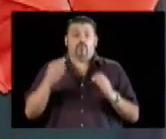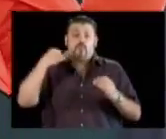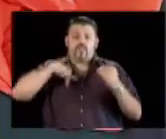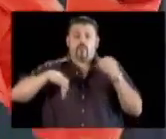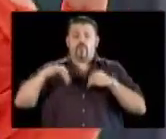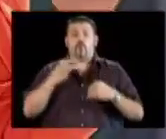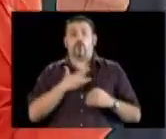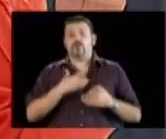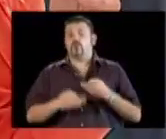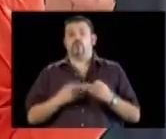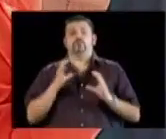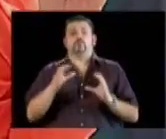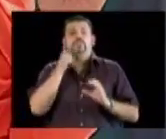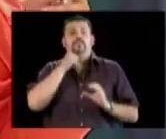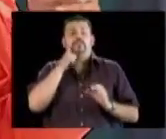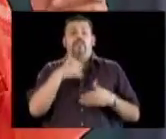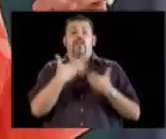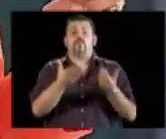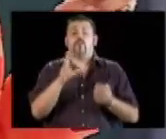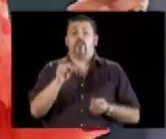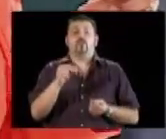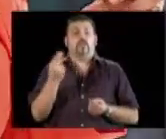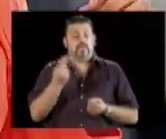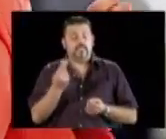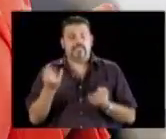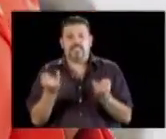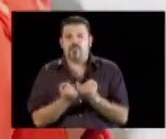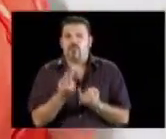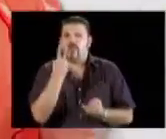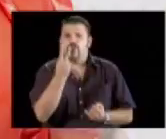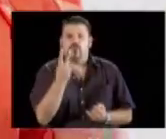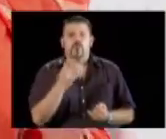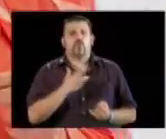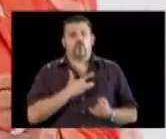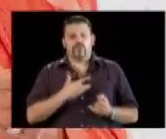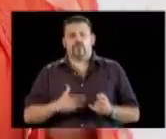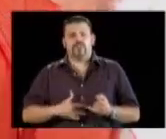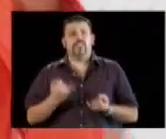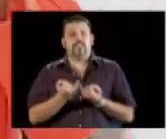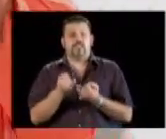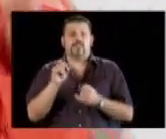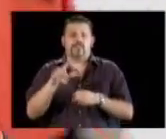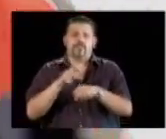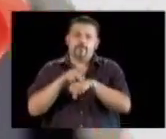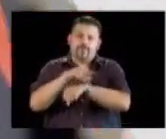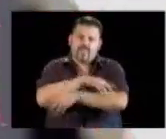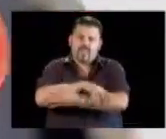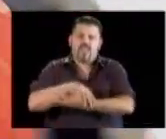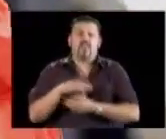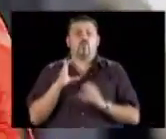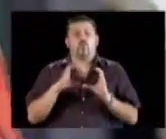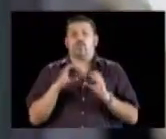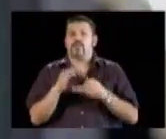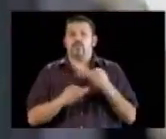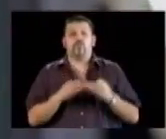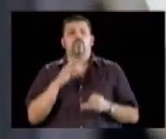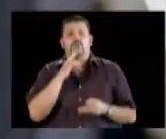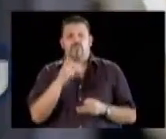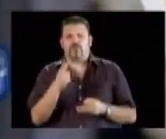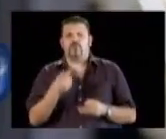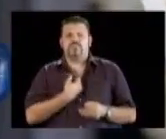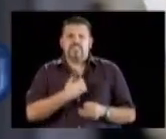a la cabeza, porque también tenemos el champú y el acondicionador con OmniPlus que los hemos cambiado, se han mejorado,